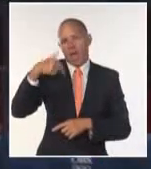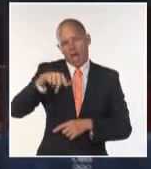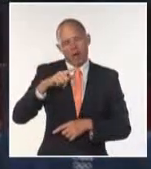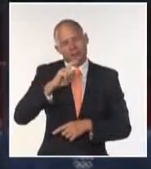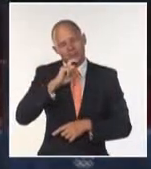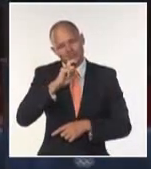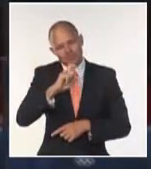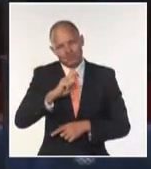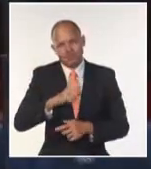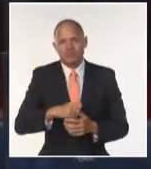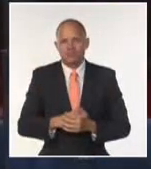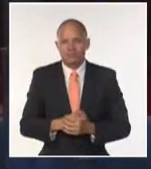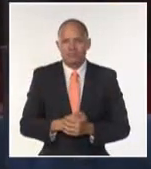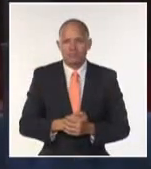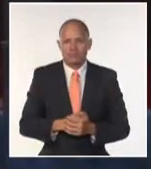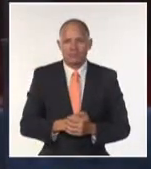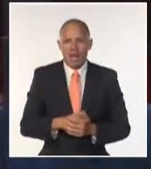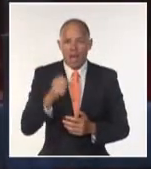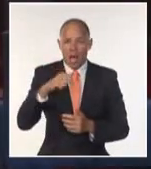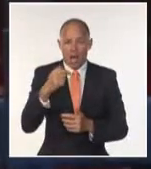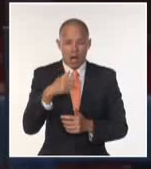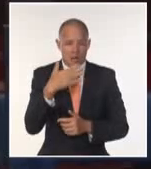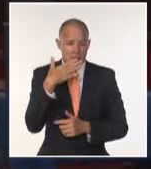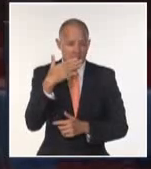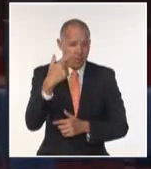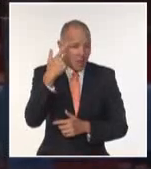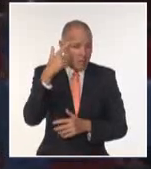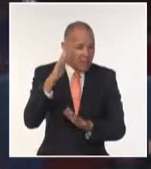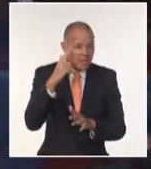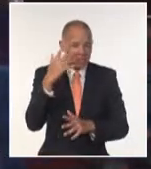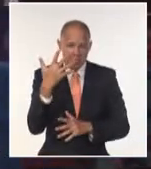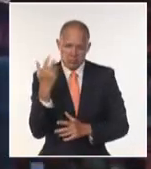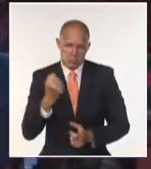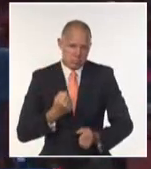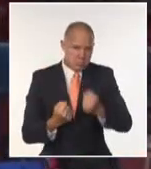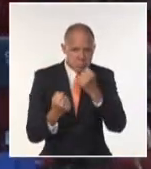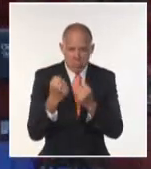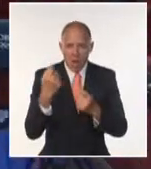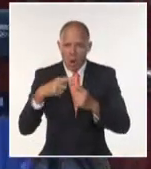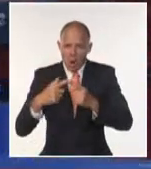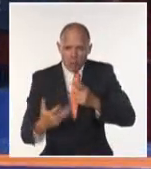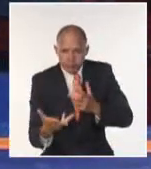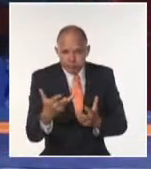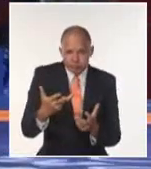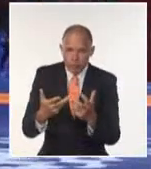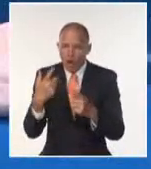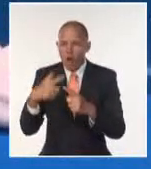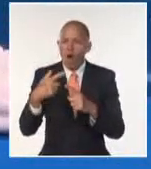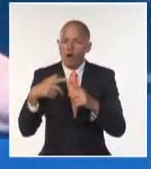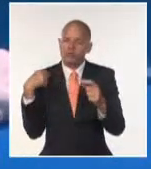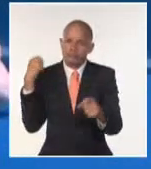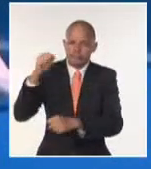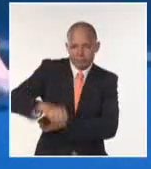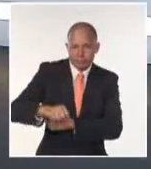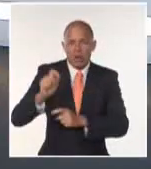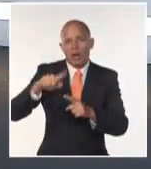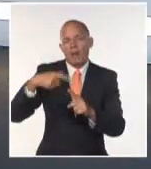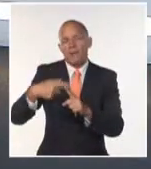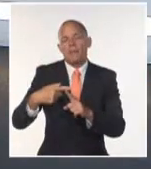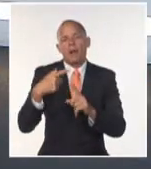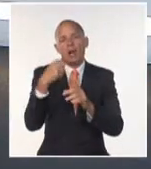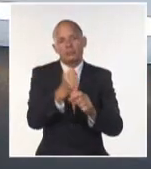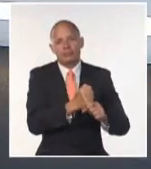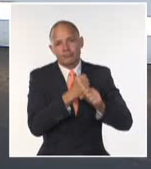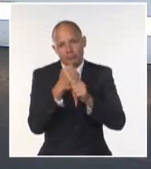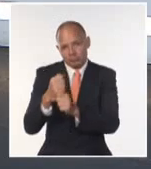nivel Las mayores apuestas están en el boxeo la lucha el yudo y el canotaje Por supuesto que no